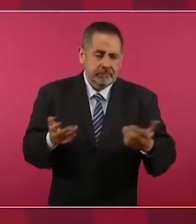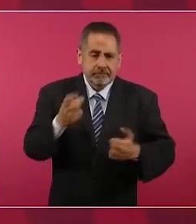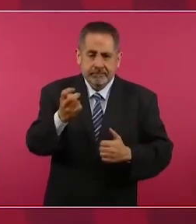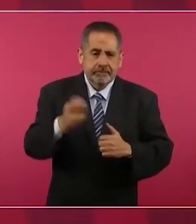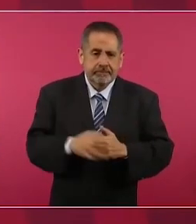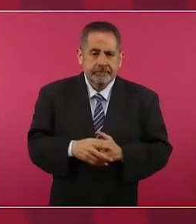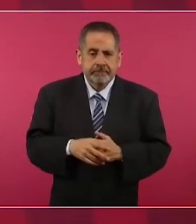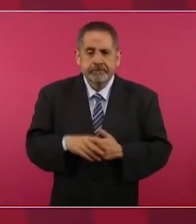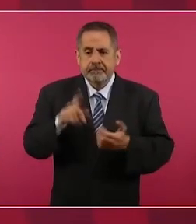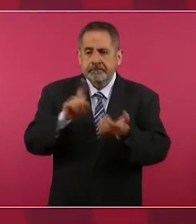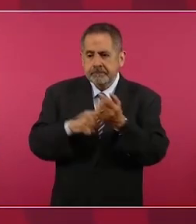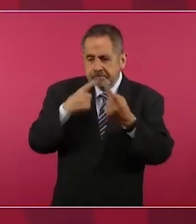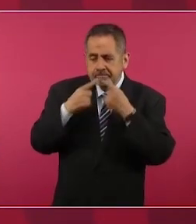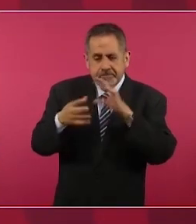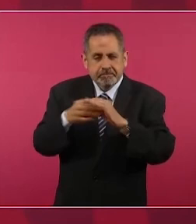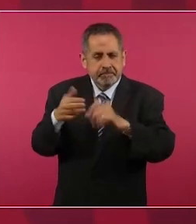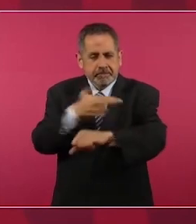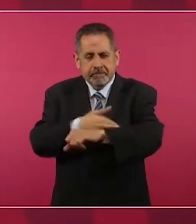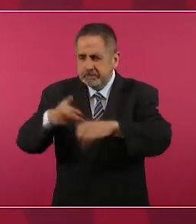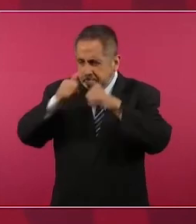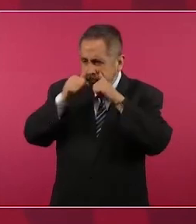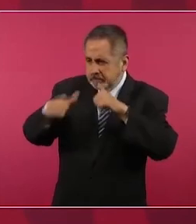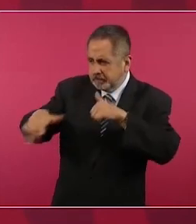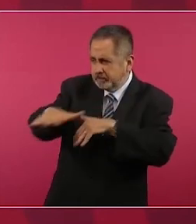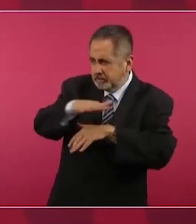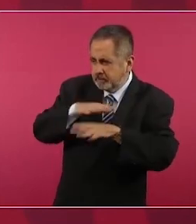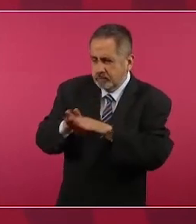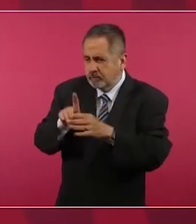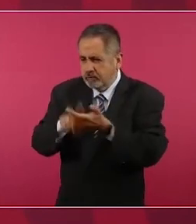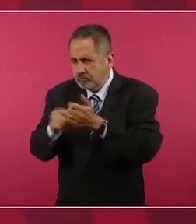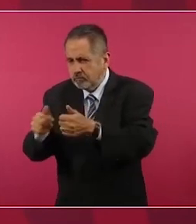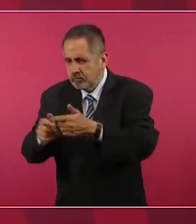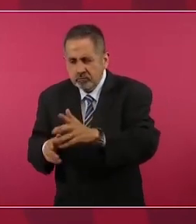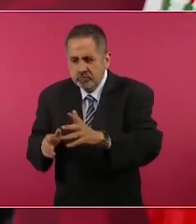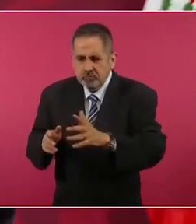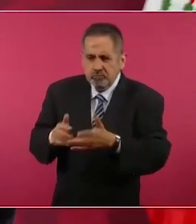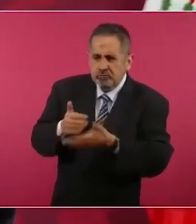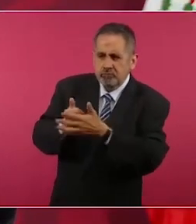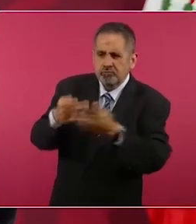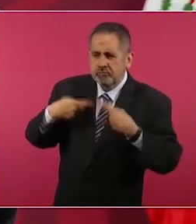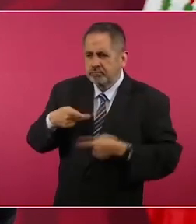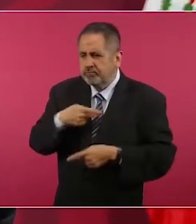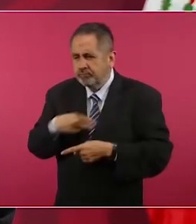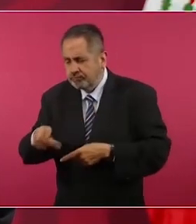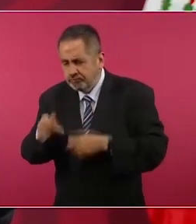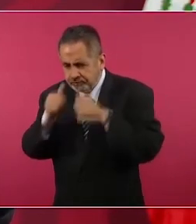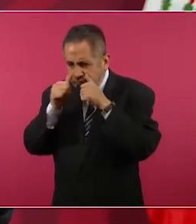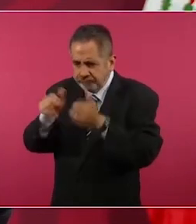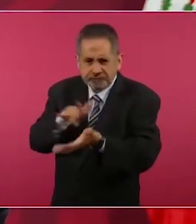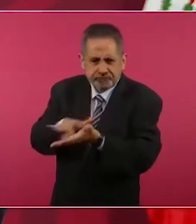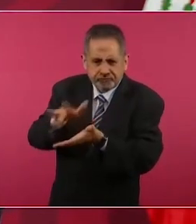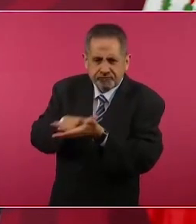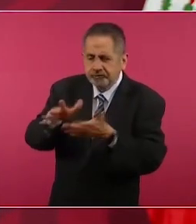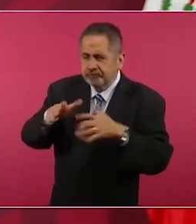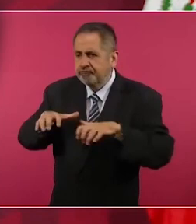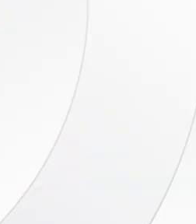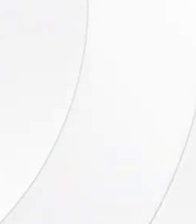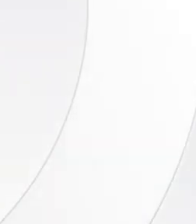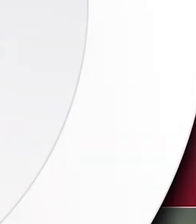y atender a la gente, pero el apoyar a los pobres, apoyar al pueblo,